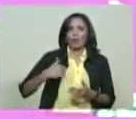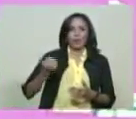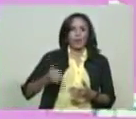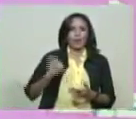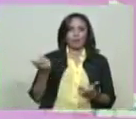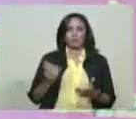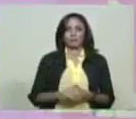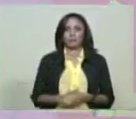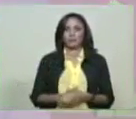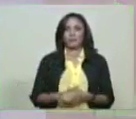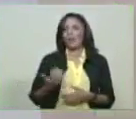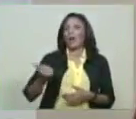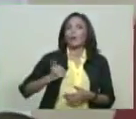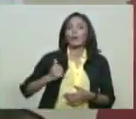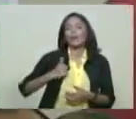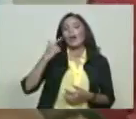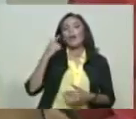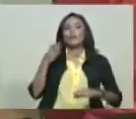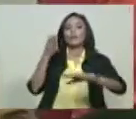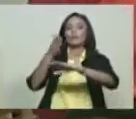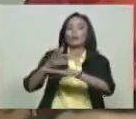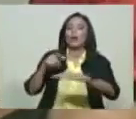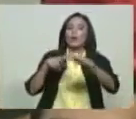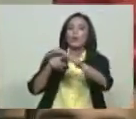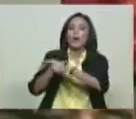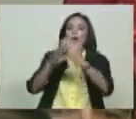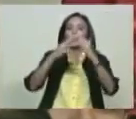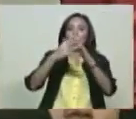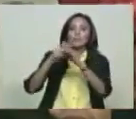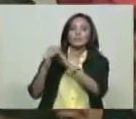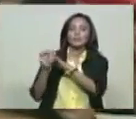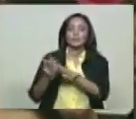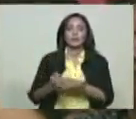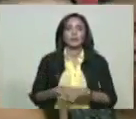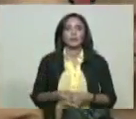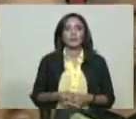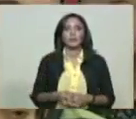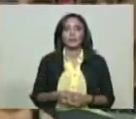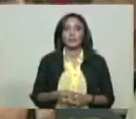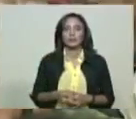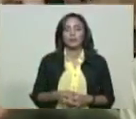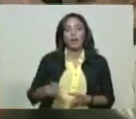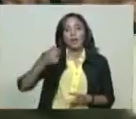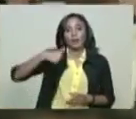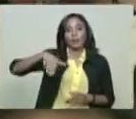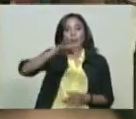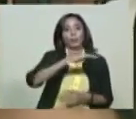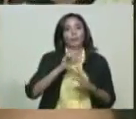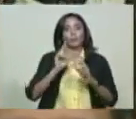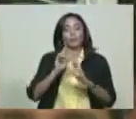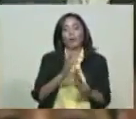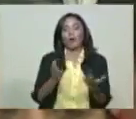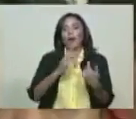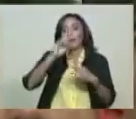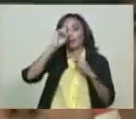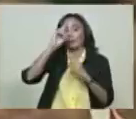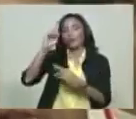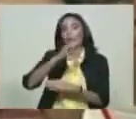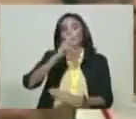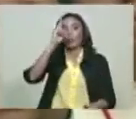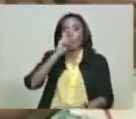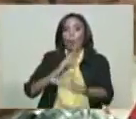salir a cualquier esquina de venezuela a cualquier barrio y el pueblo recibe con respeto con cariño con honor